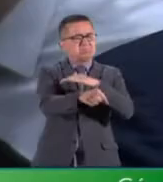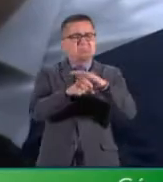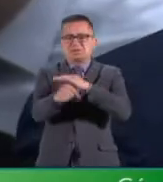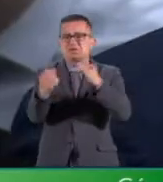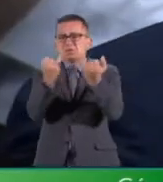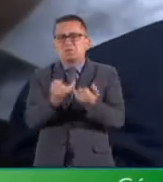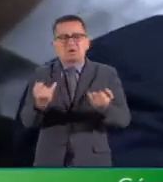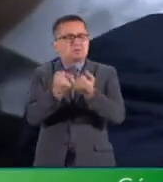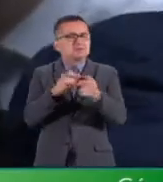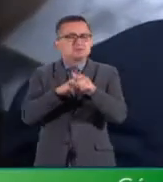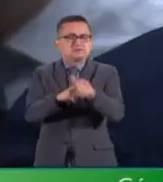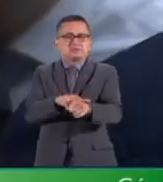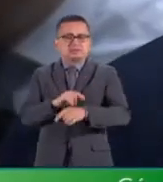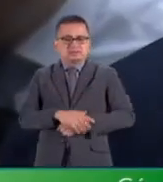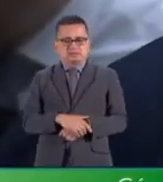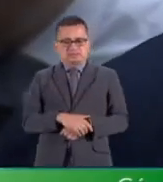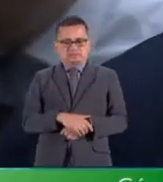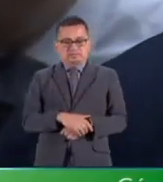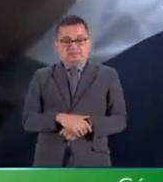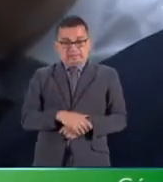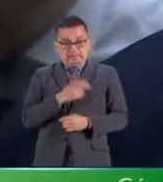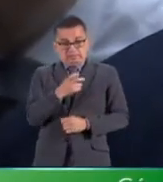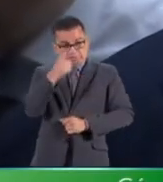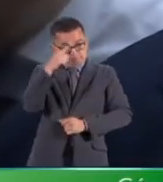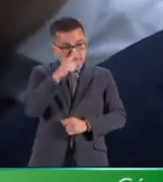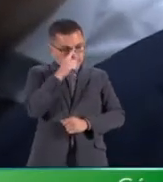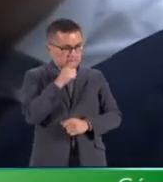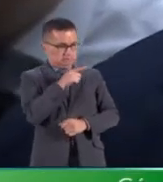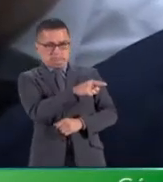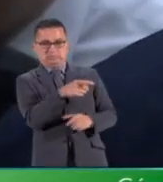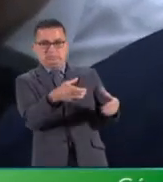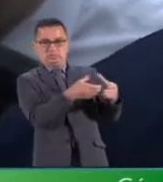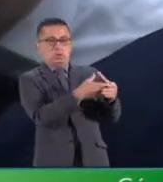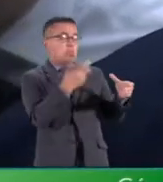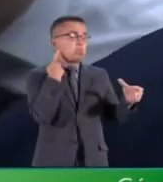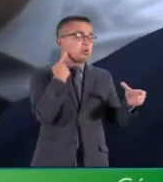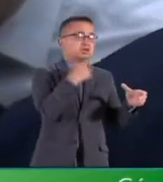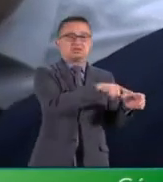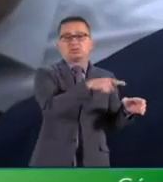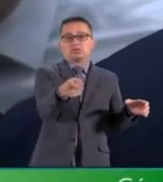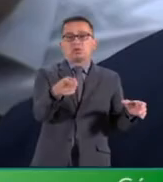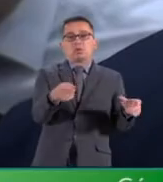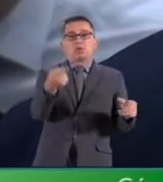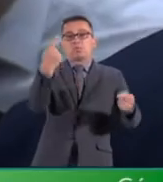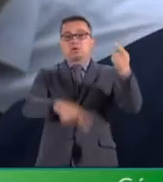los políticos que ahora pondrán a los jueces.